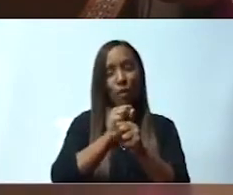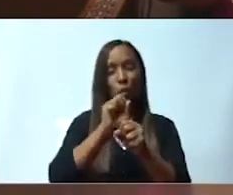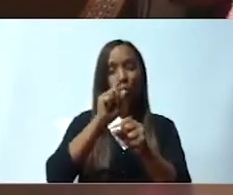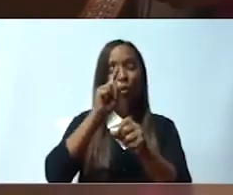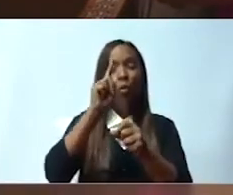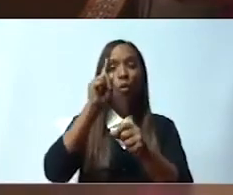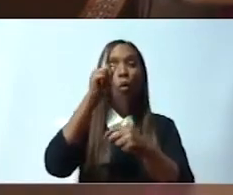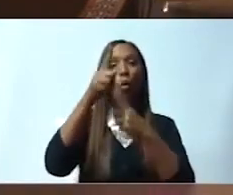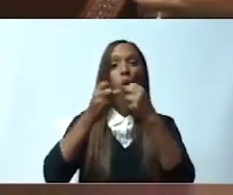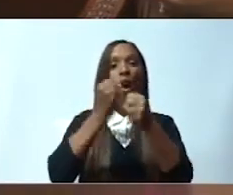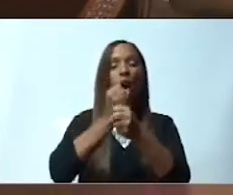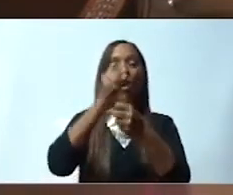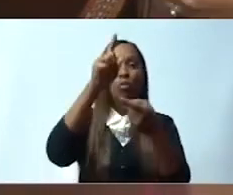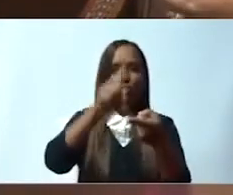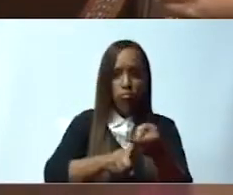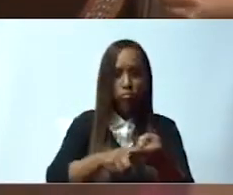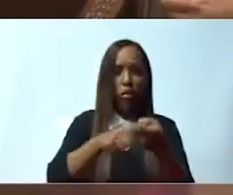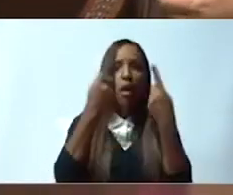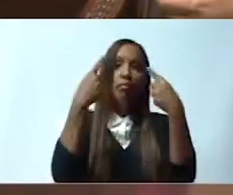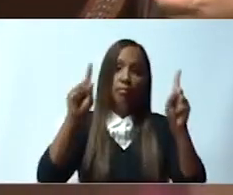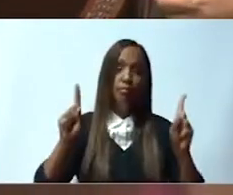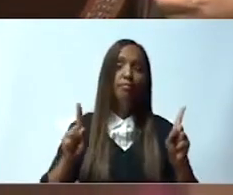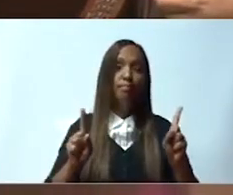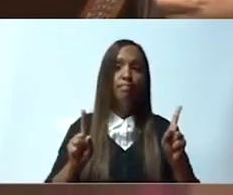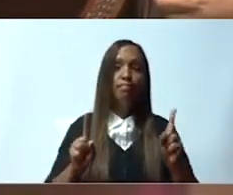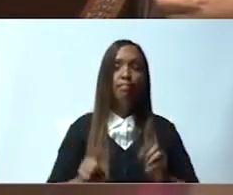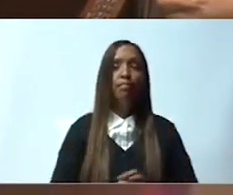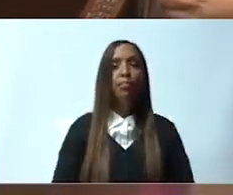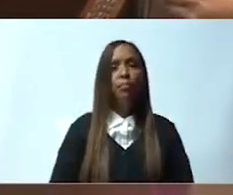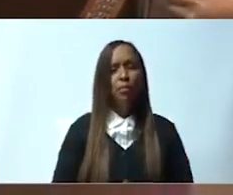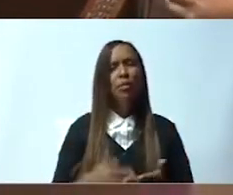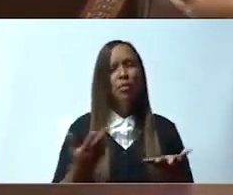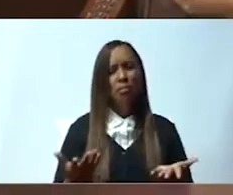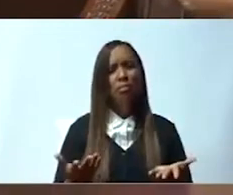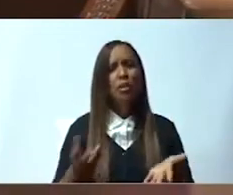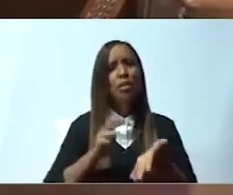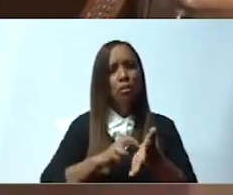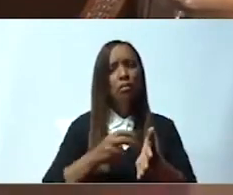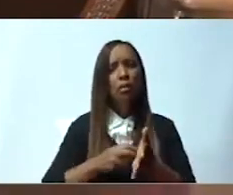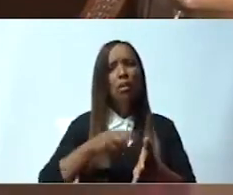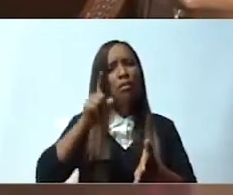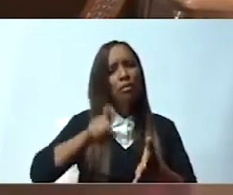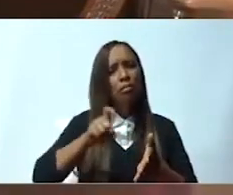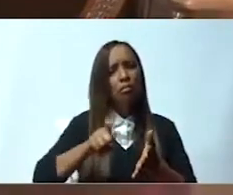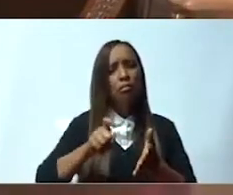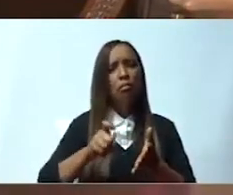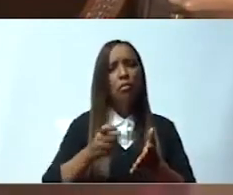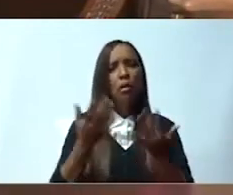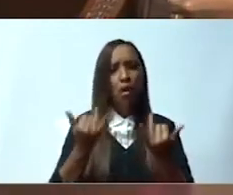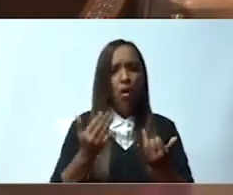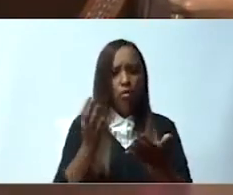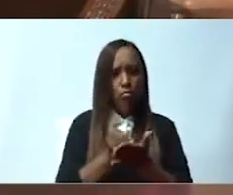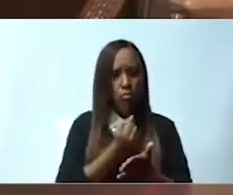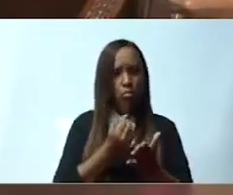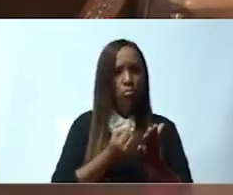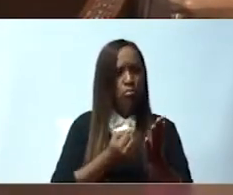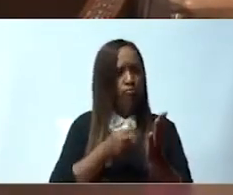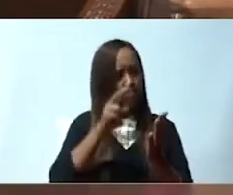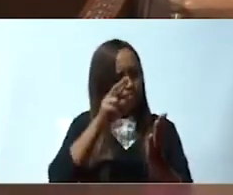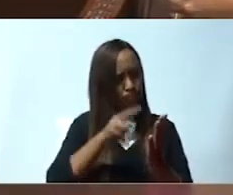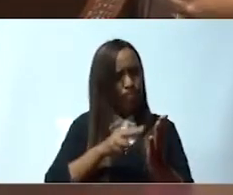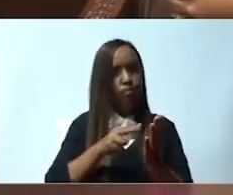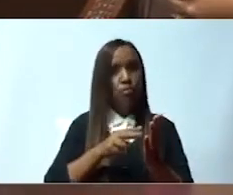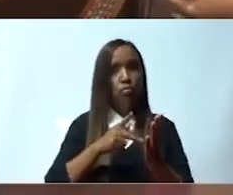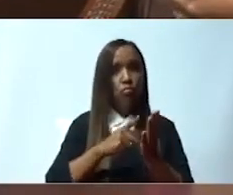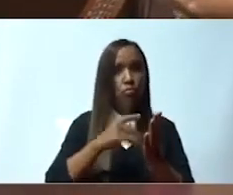conocer 3 o 4 proyectos más y vamos a agilizar también para que los turnos sean más breves. Para que